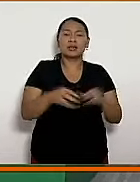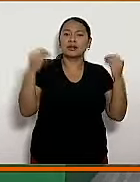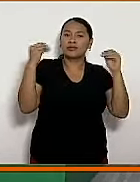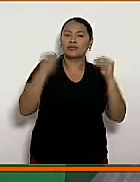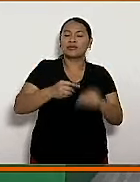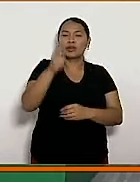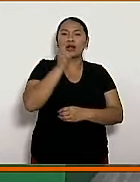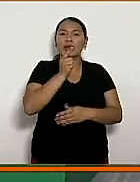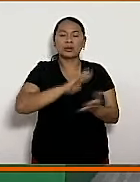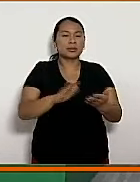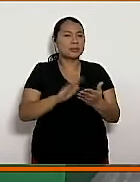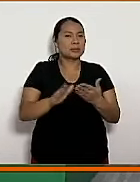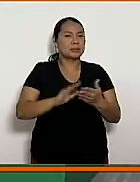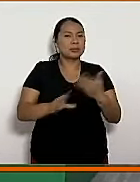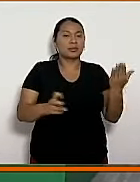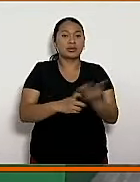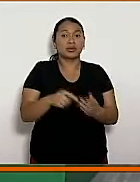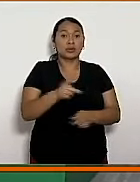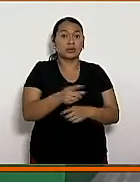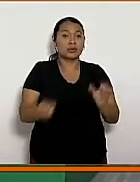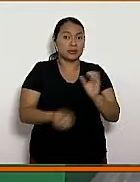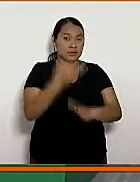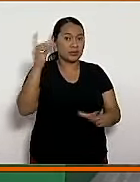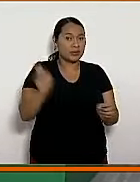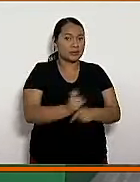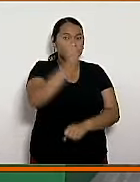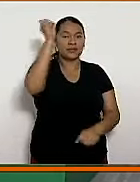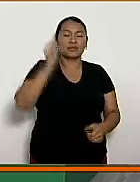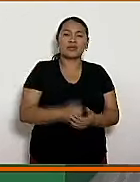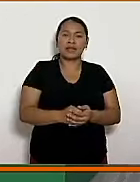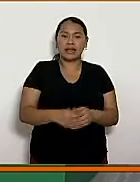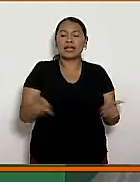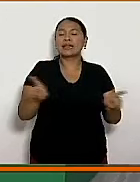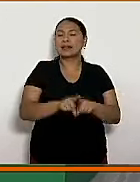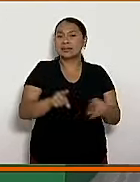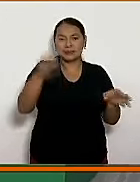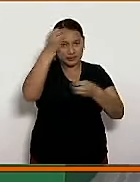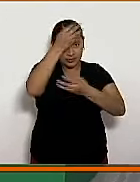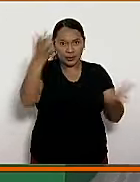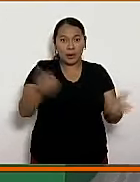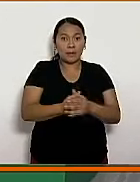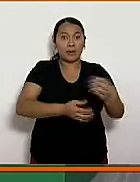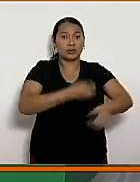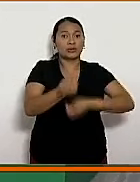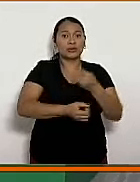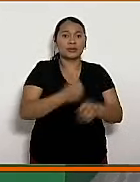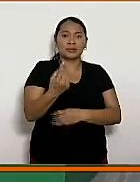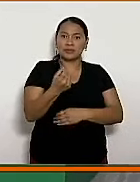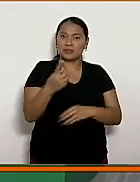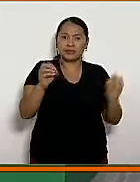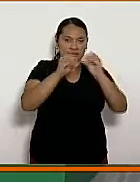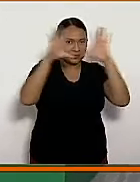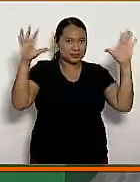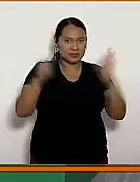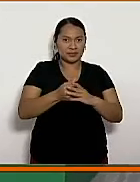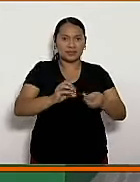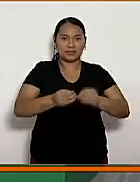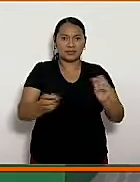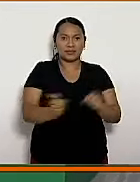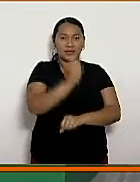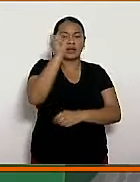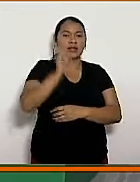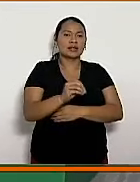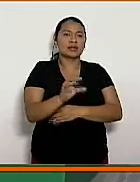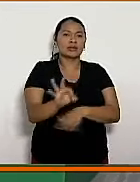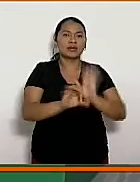el próximo ganador. Las excelentes noticias no terminan. Quiero comentarte que a las 11 de la mañana el número ganador fue el 09 con su